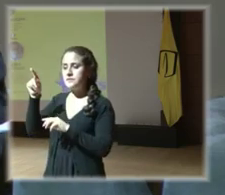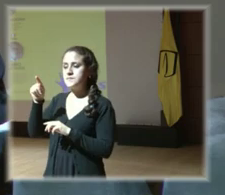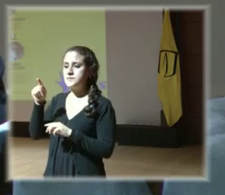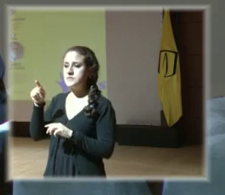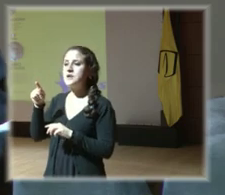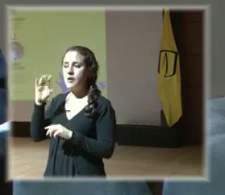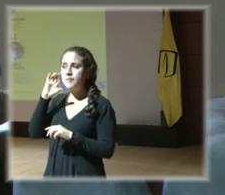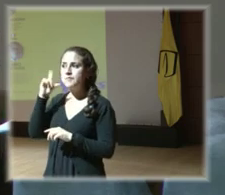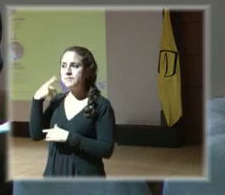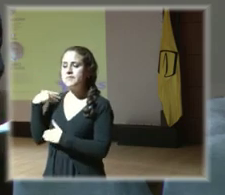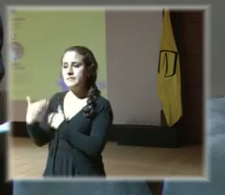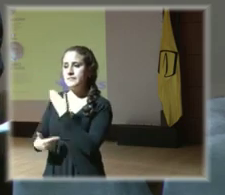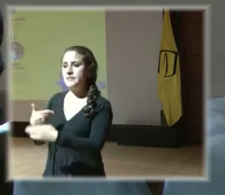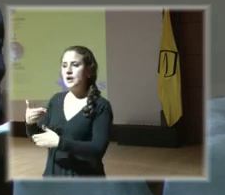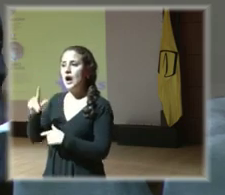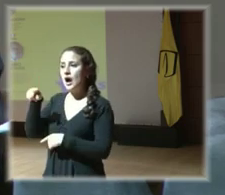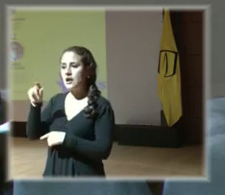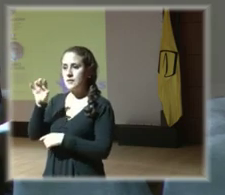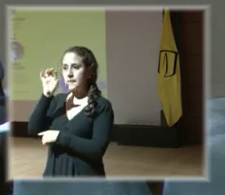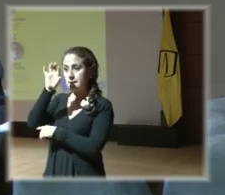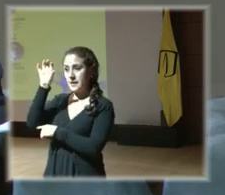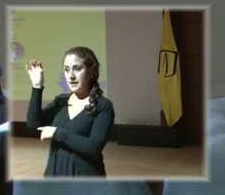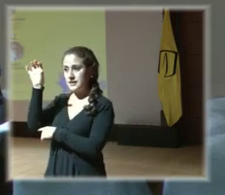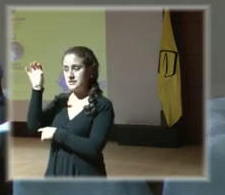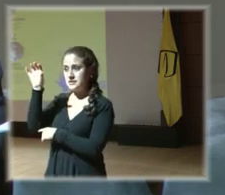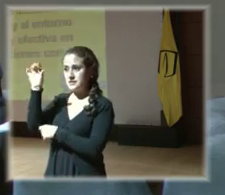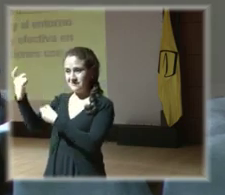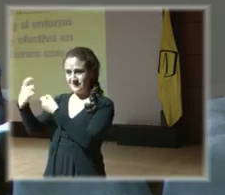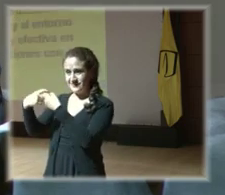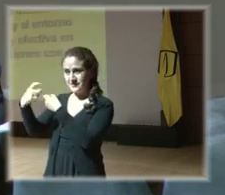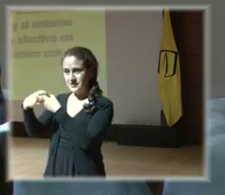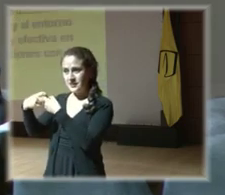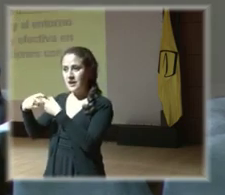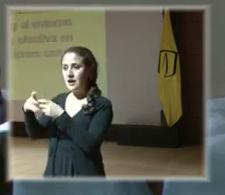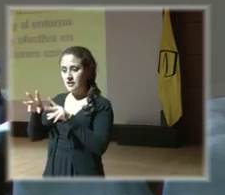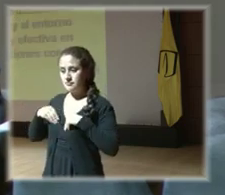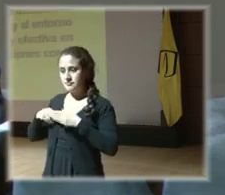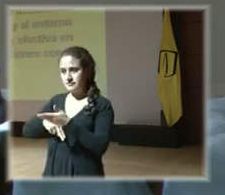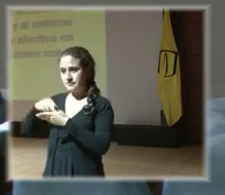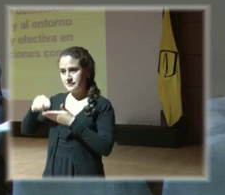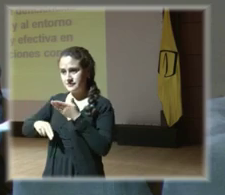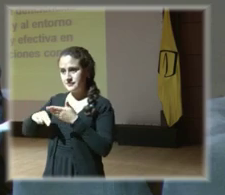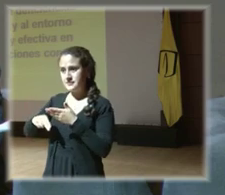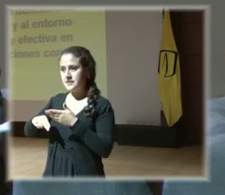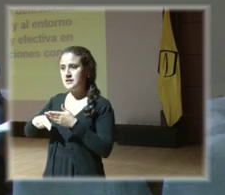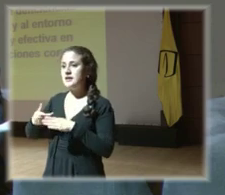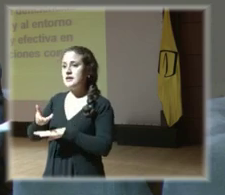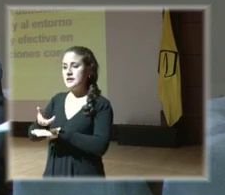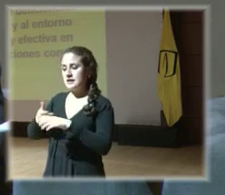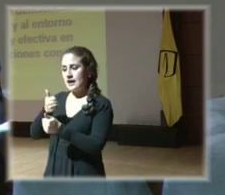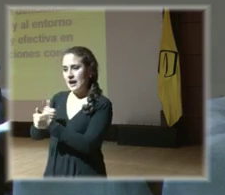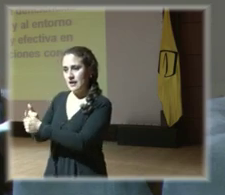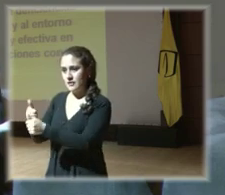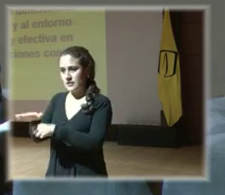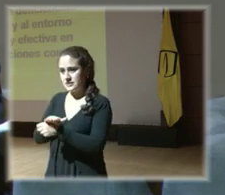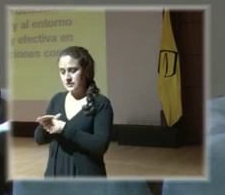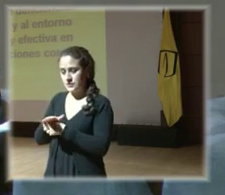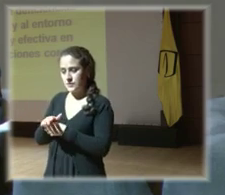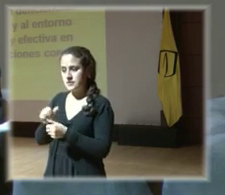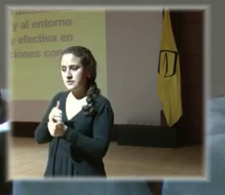tiene un procedimiento para aquellos estados que hayan adoptado el protocolo facultativo de reclamaciones individuales.